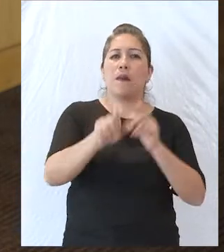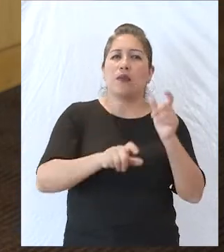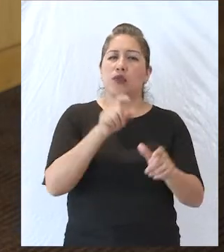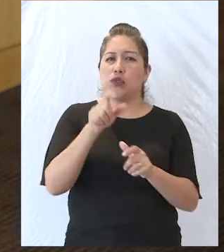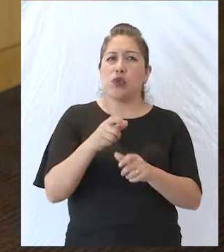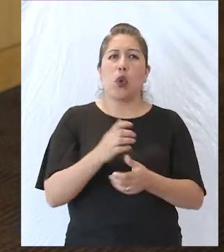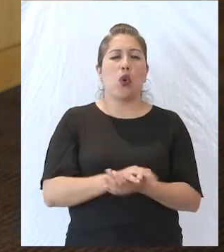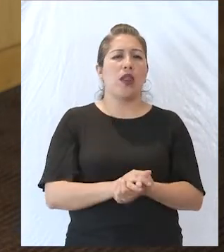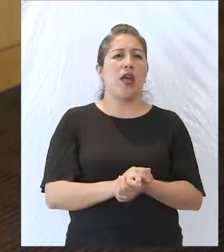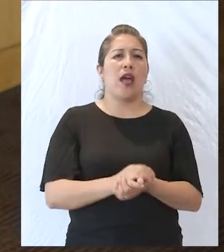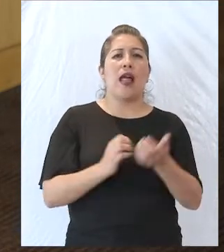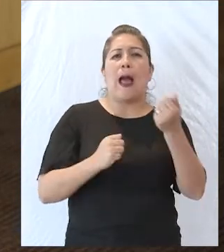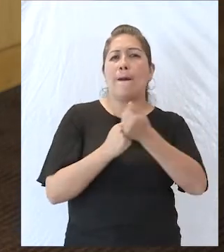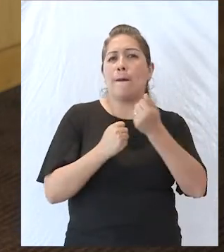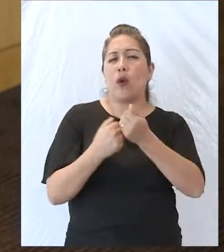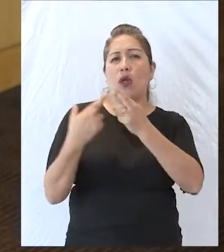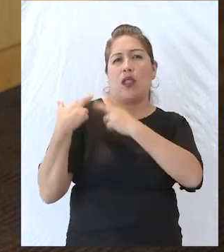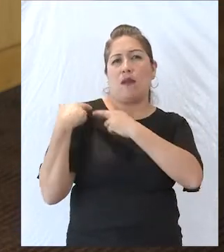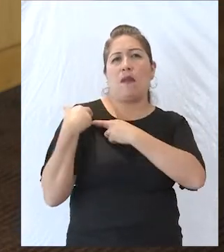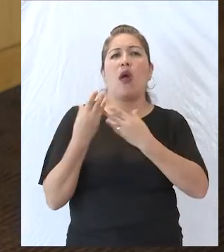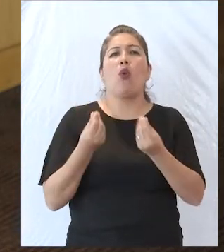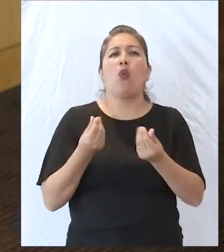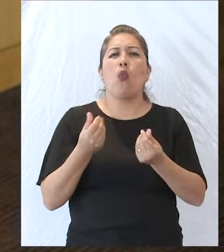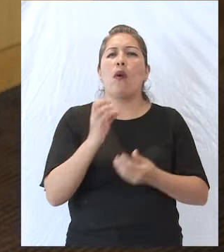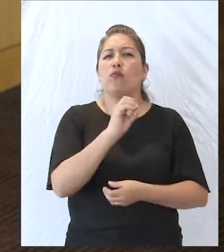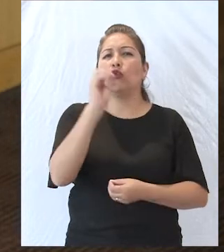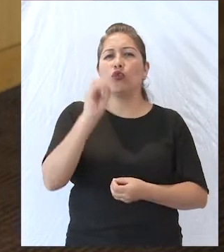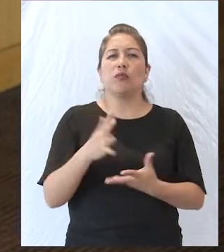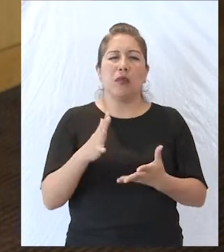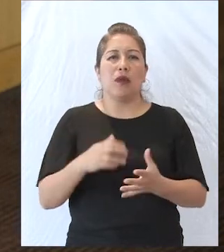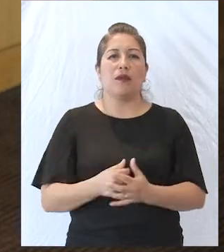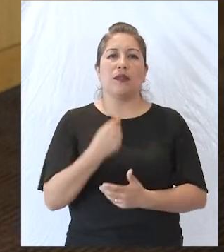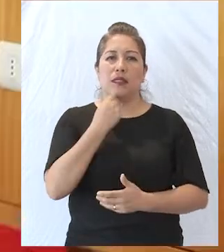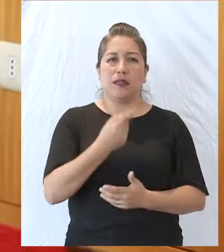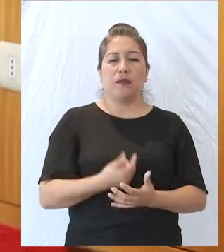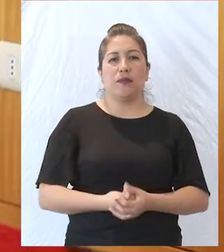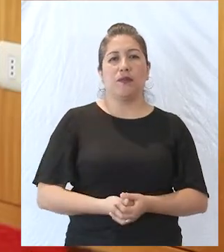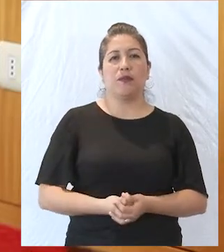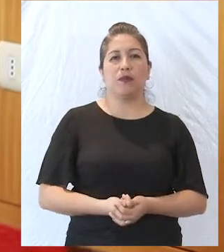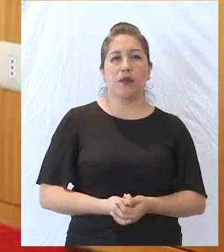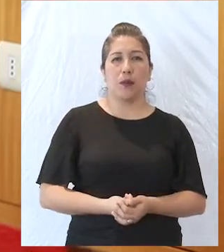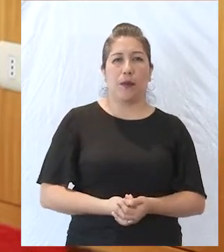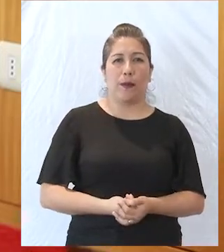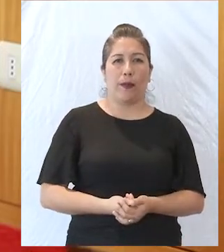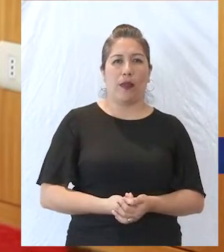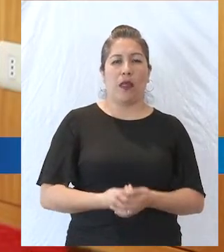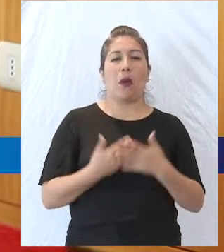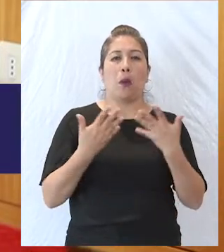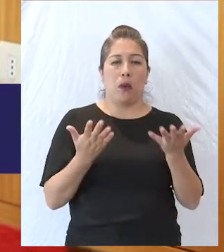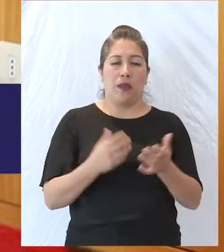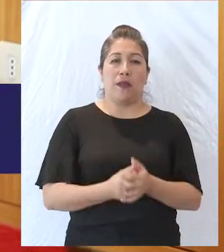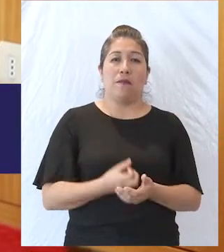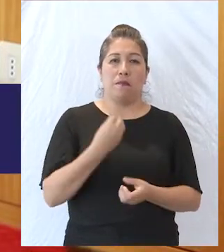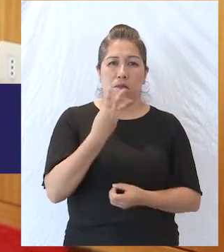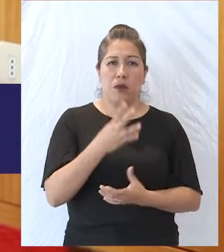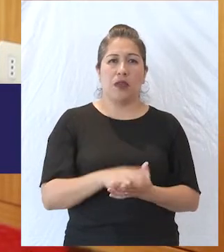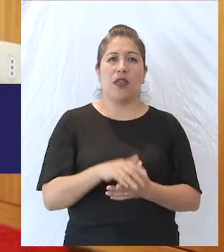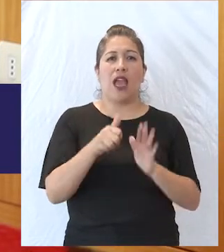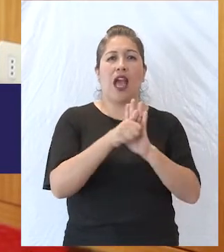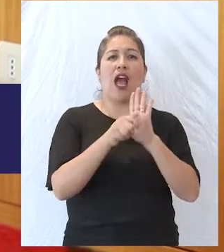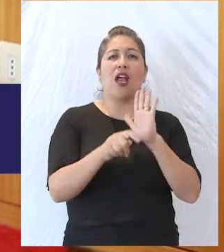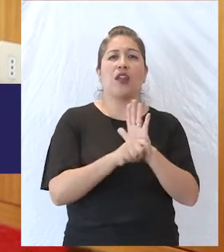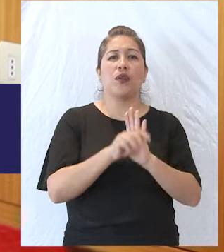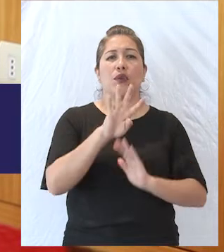o personas asistentes. ¿De cuántas personas estaríamos hablando aproximadamente? Mire, como usted sabe